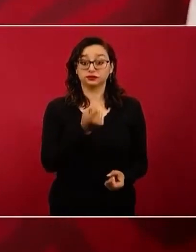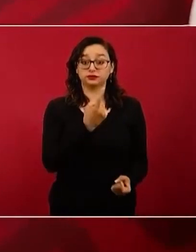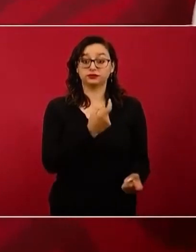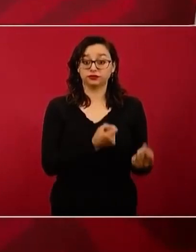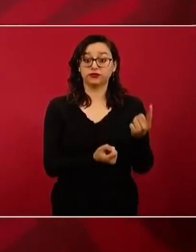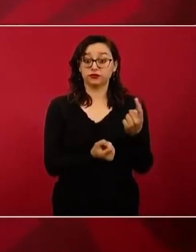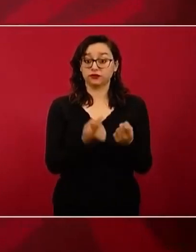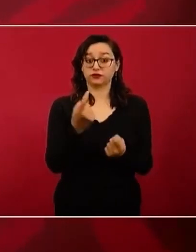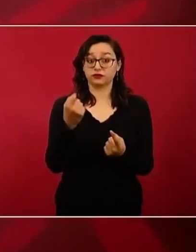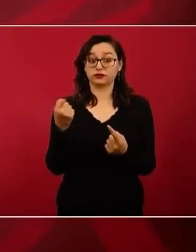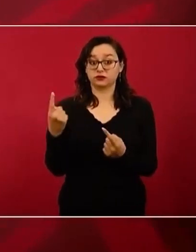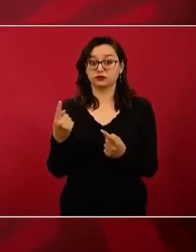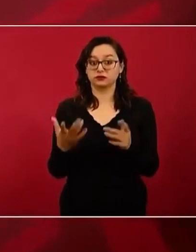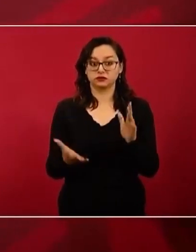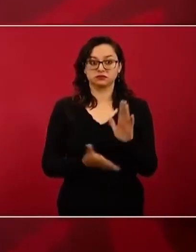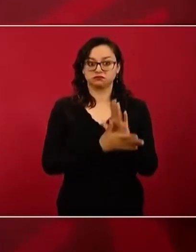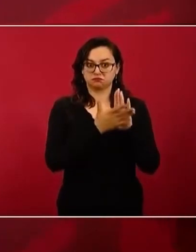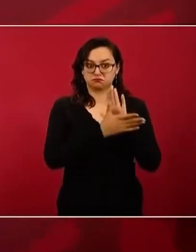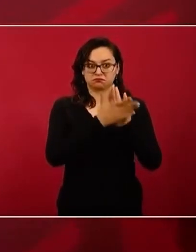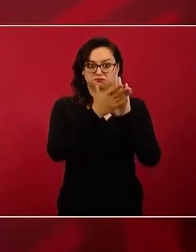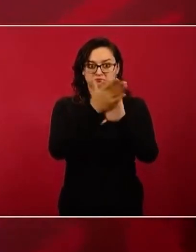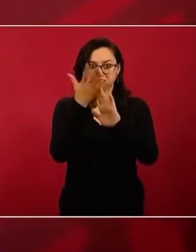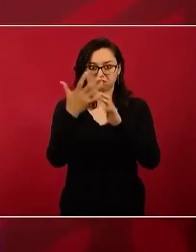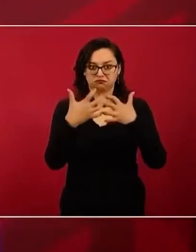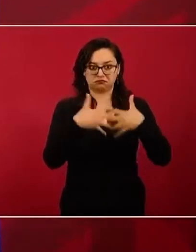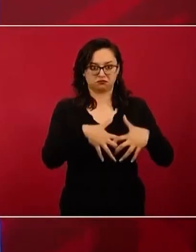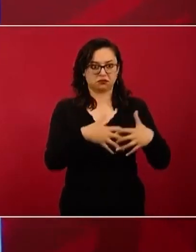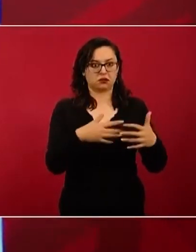que tienen permiso,